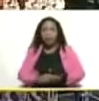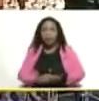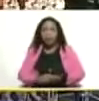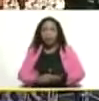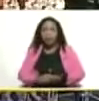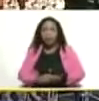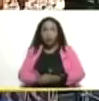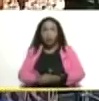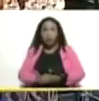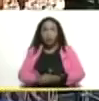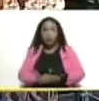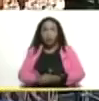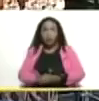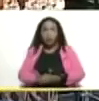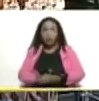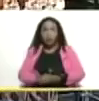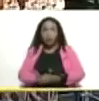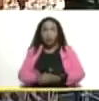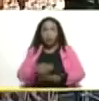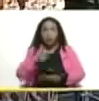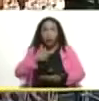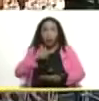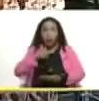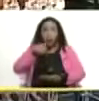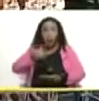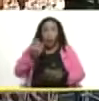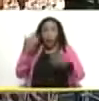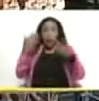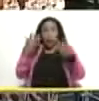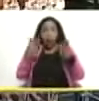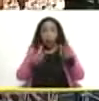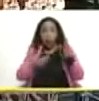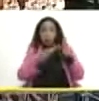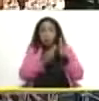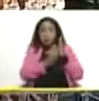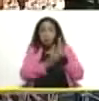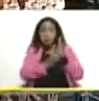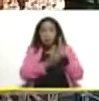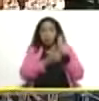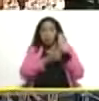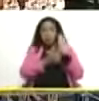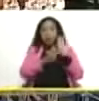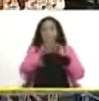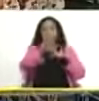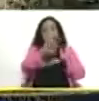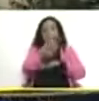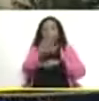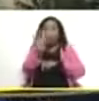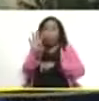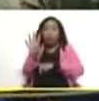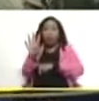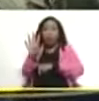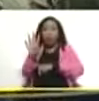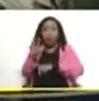precisamente, lo tengo aquí en mi mano, el día 24 de diciembre,